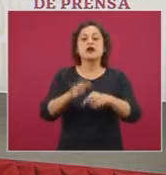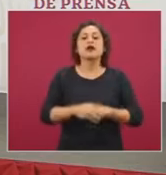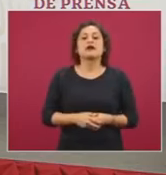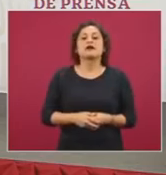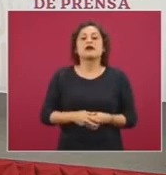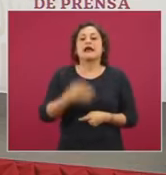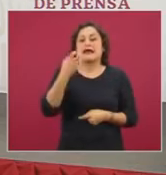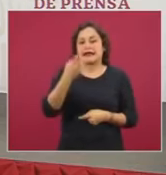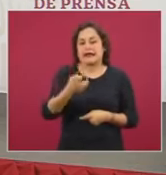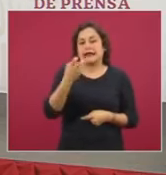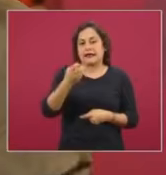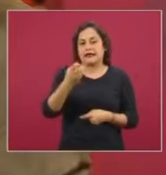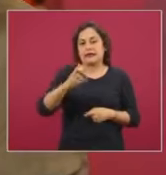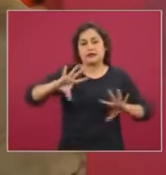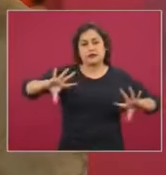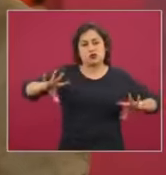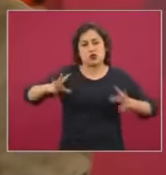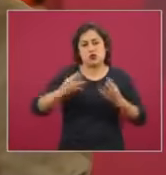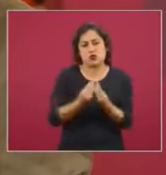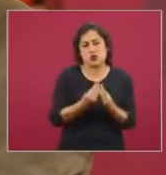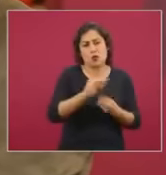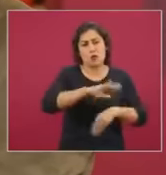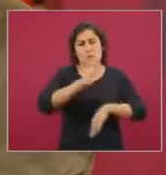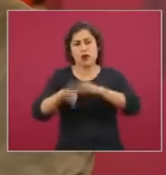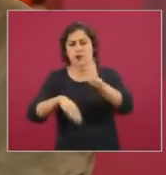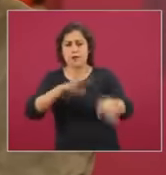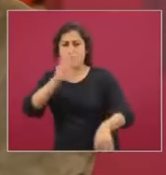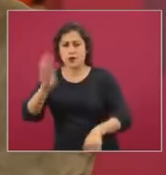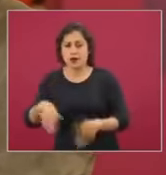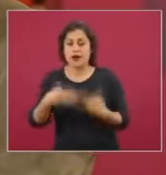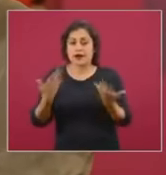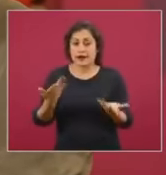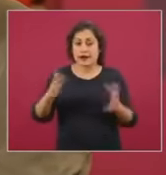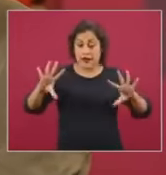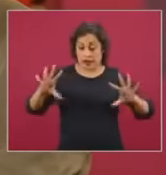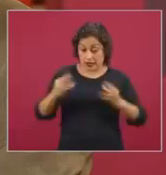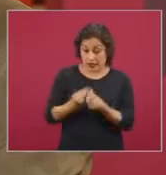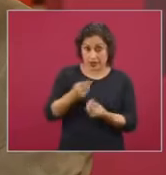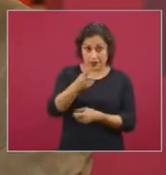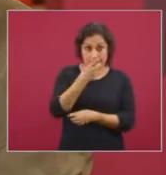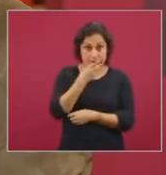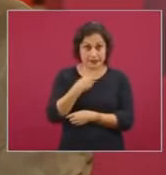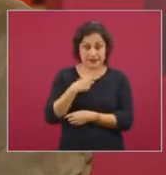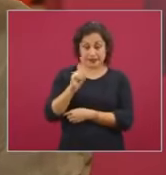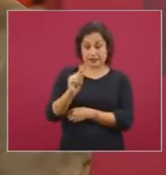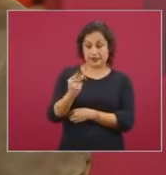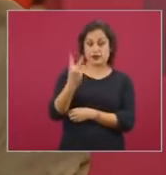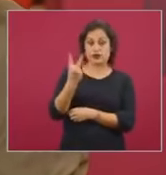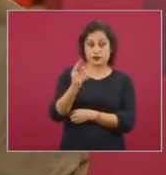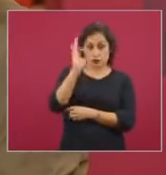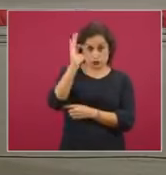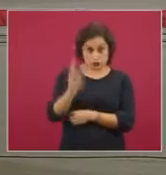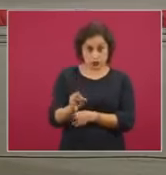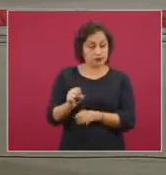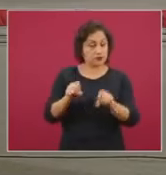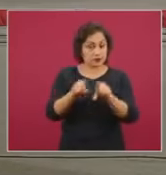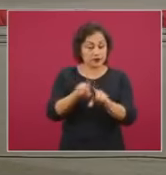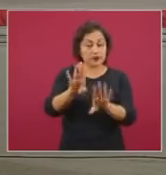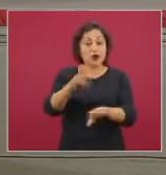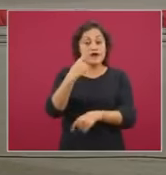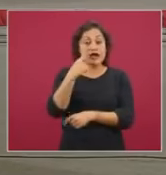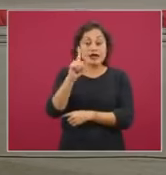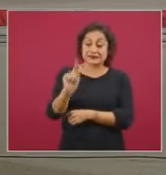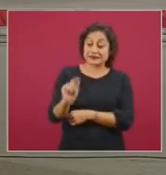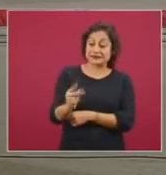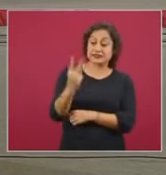las causas. Ahora, ¿qué es ese 72% que también usted mencionó? Ese 72% es del